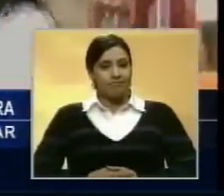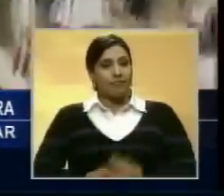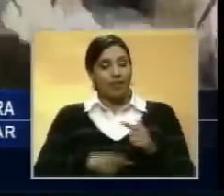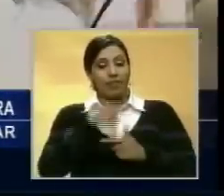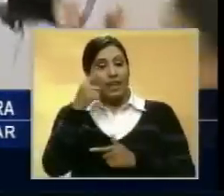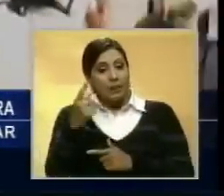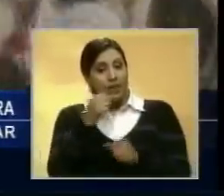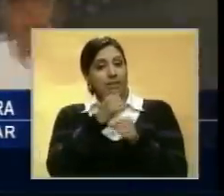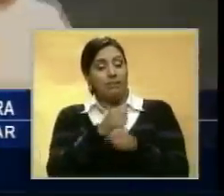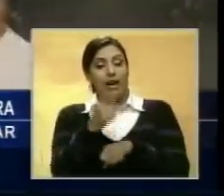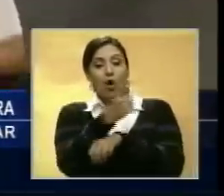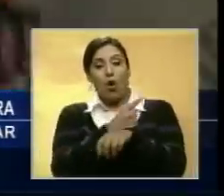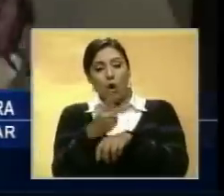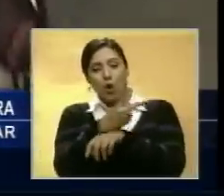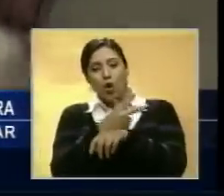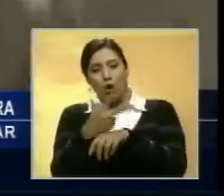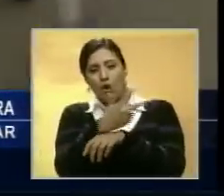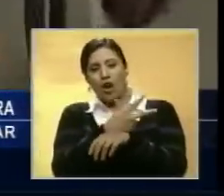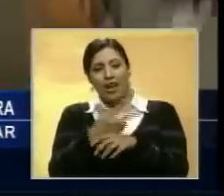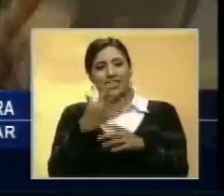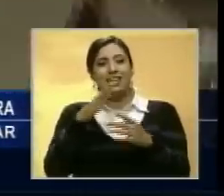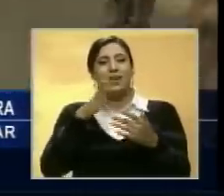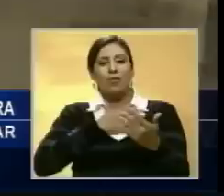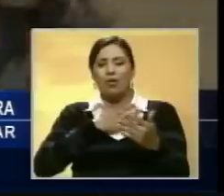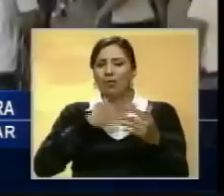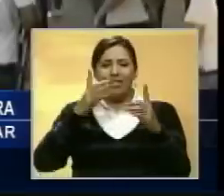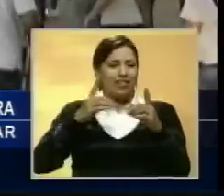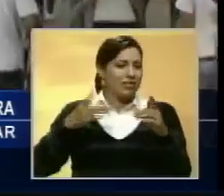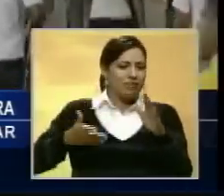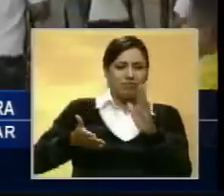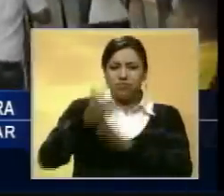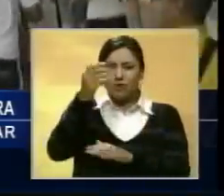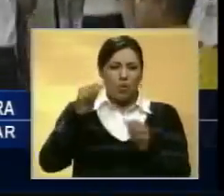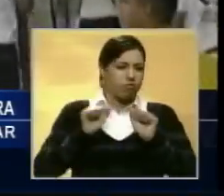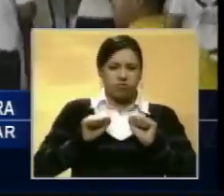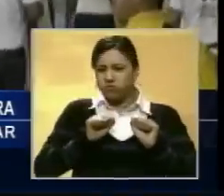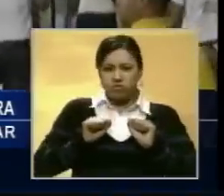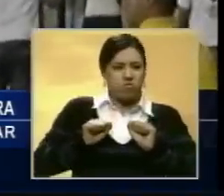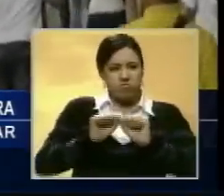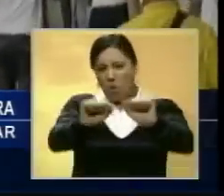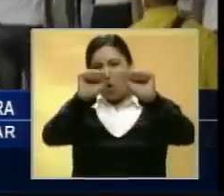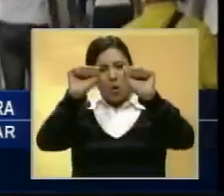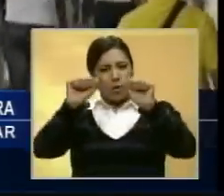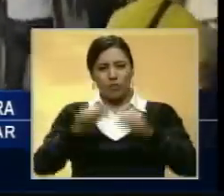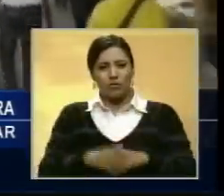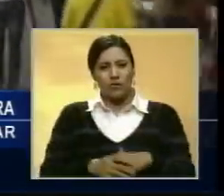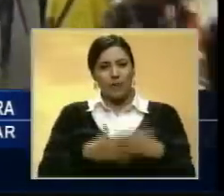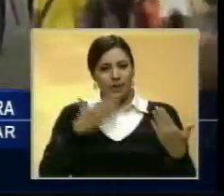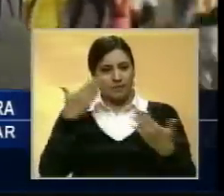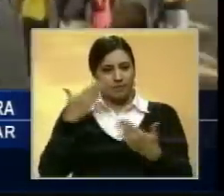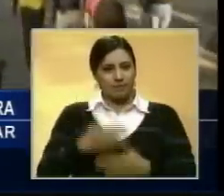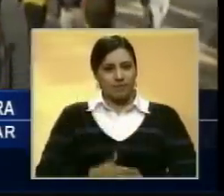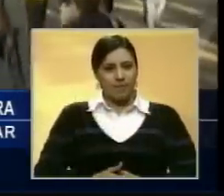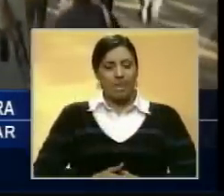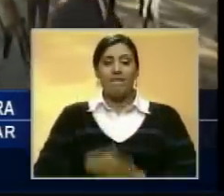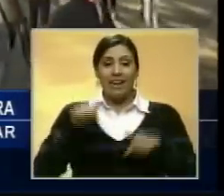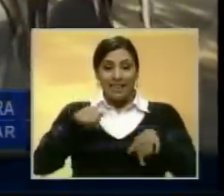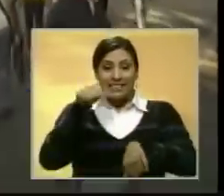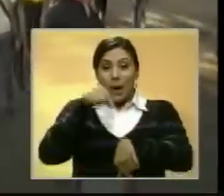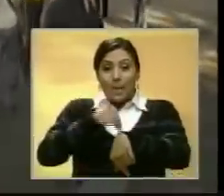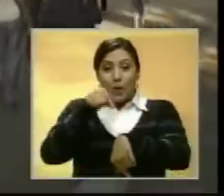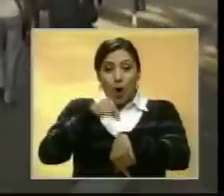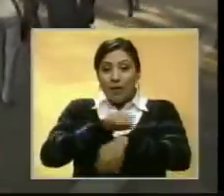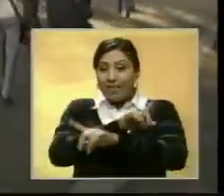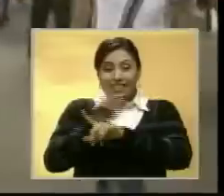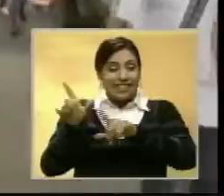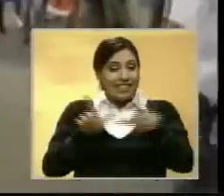Después de esperar varias horas en su territorio, decidieron unirse y enfrentar a las autoridades de su país. Este es el momento